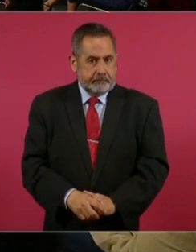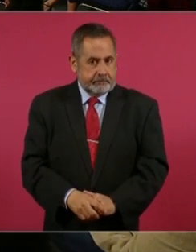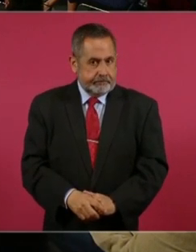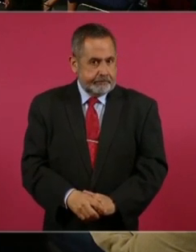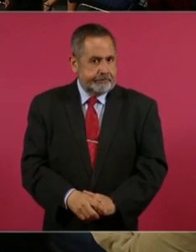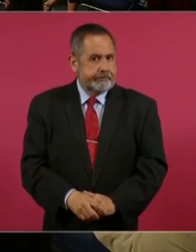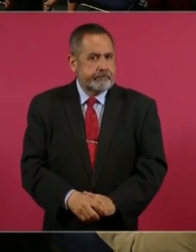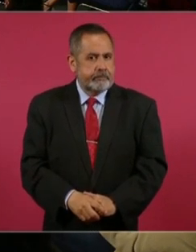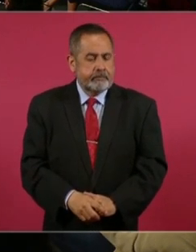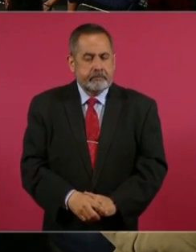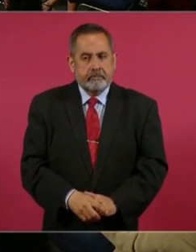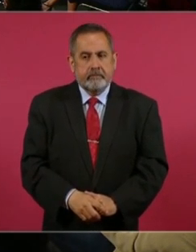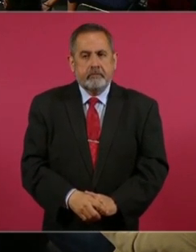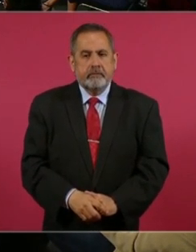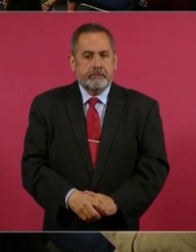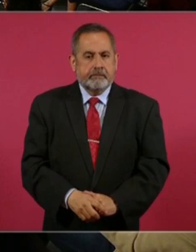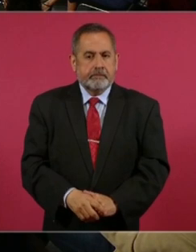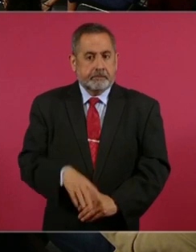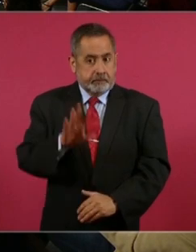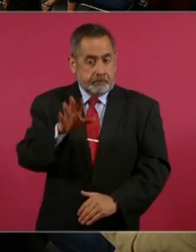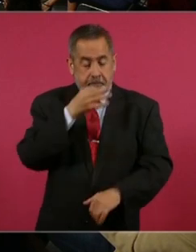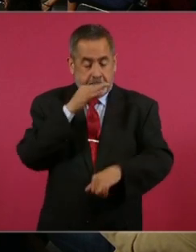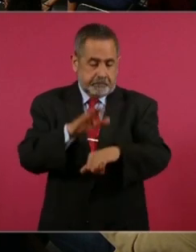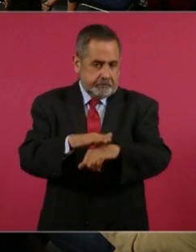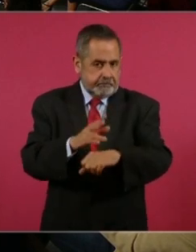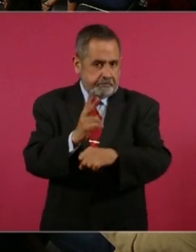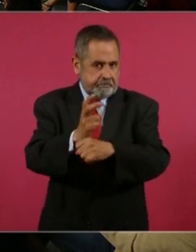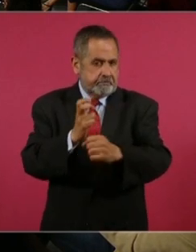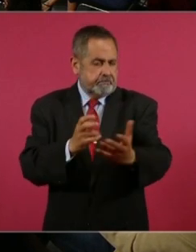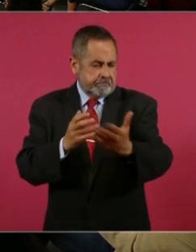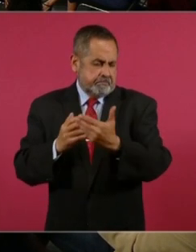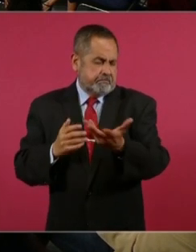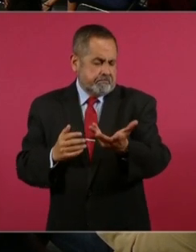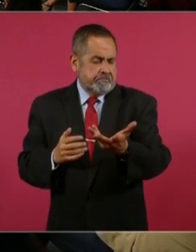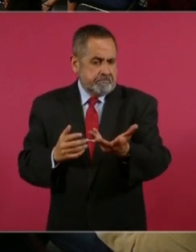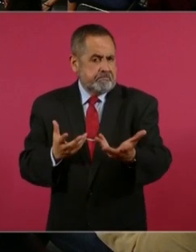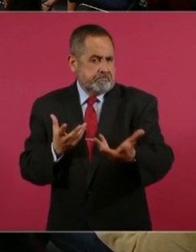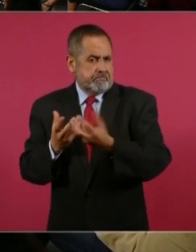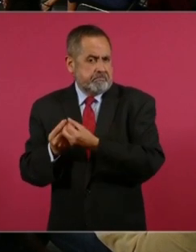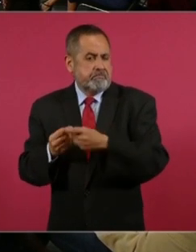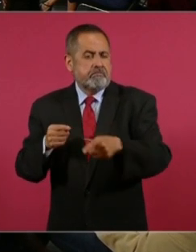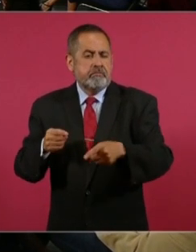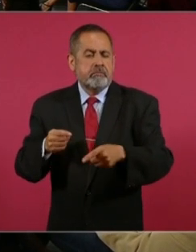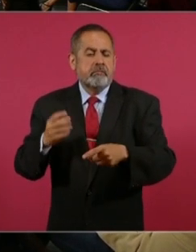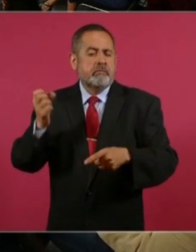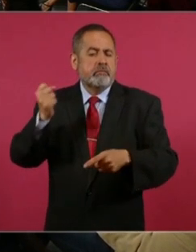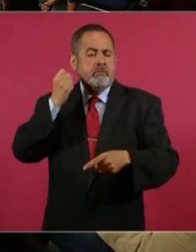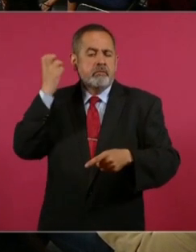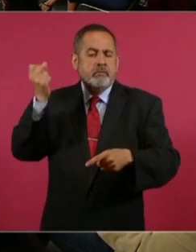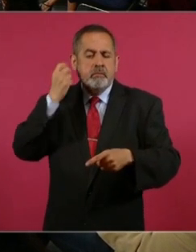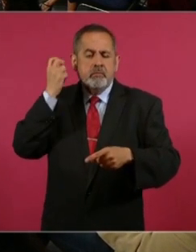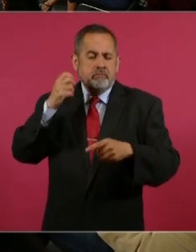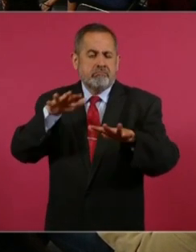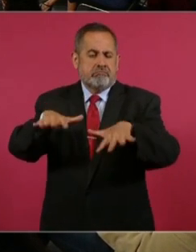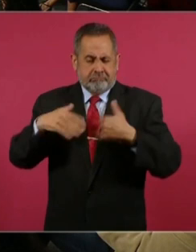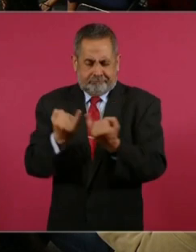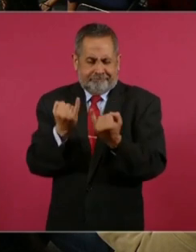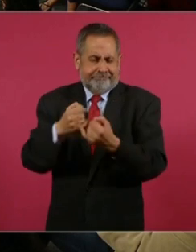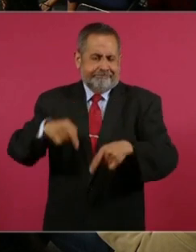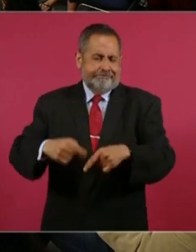Nada más. En donde les invitamos es a las reuniones como